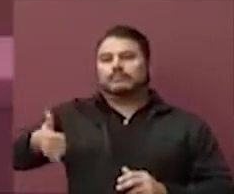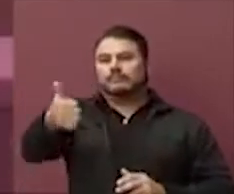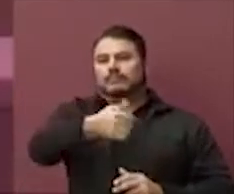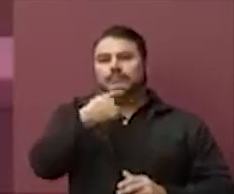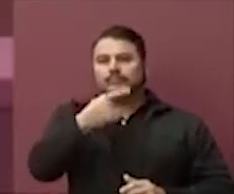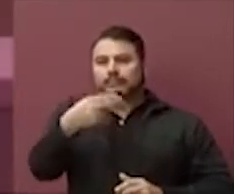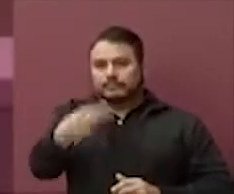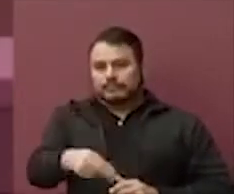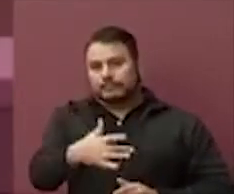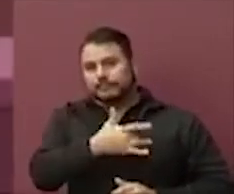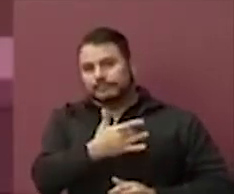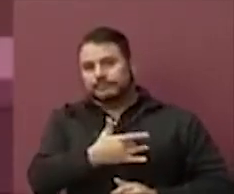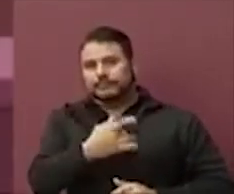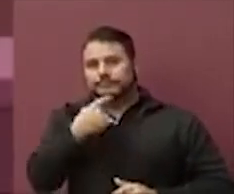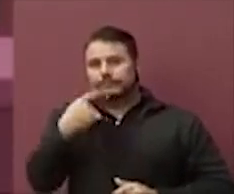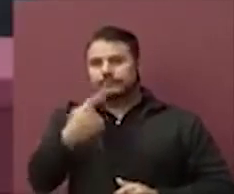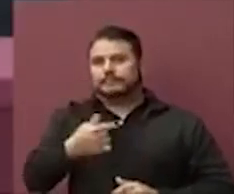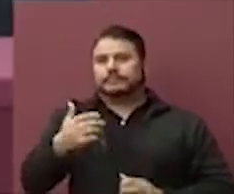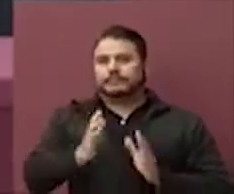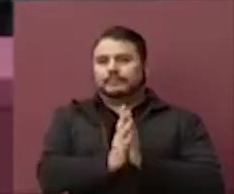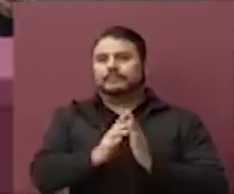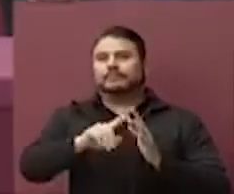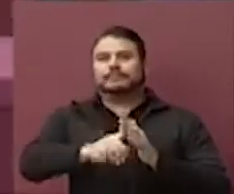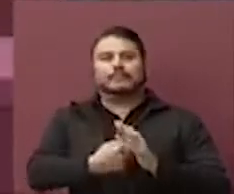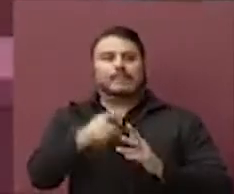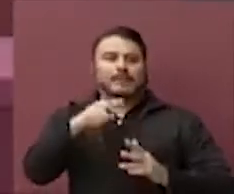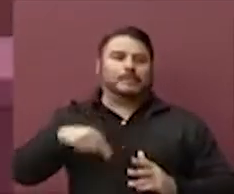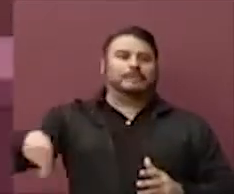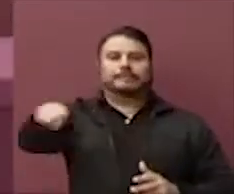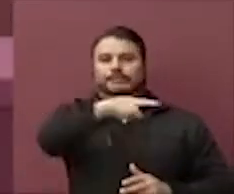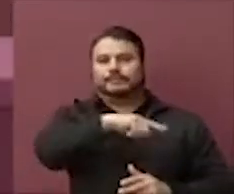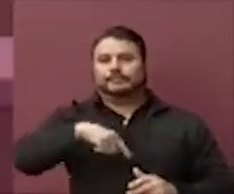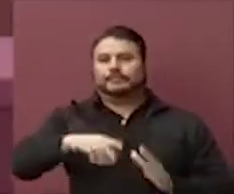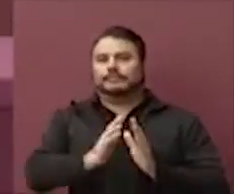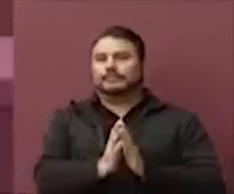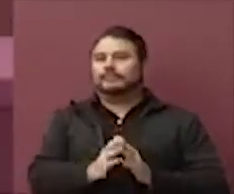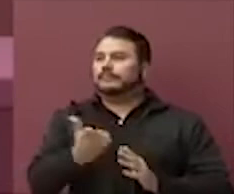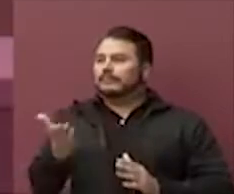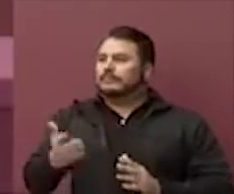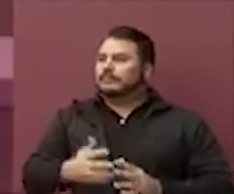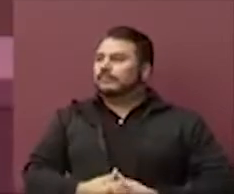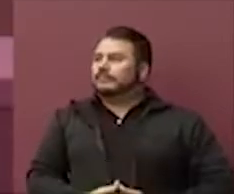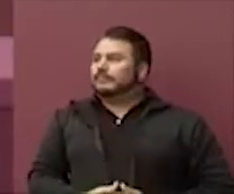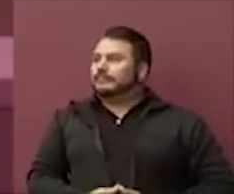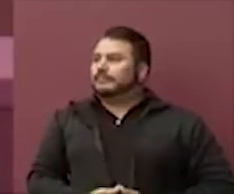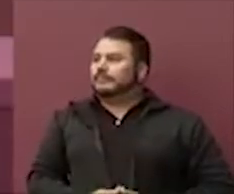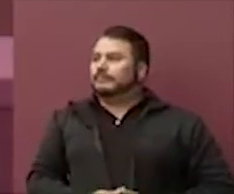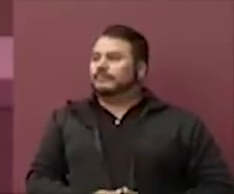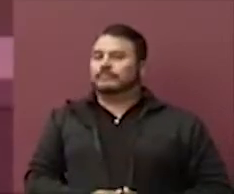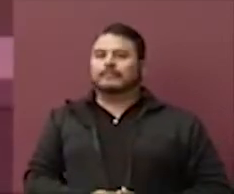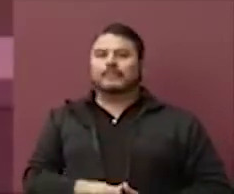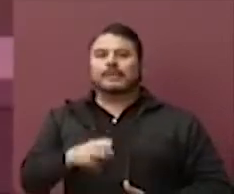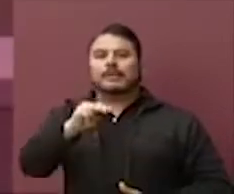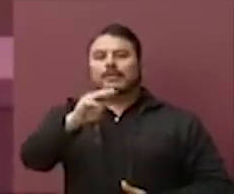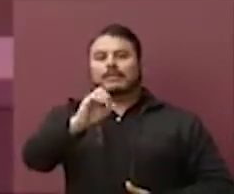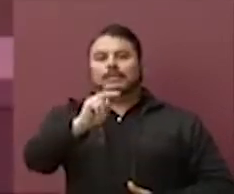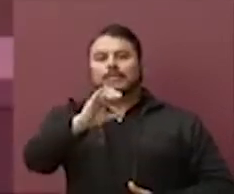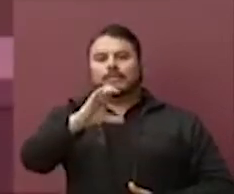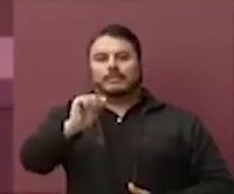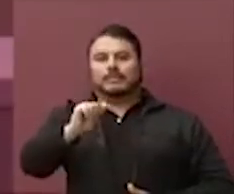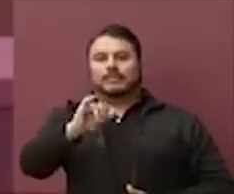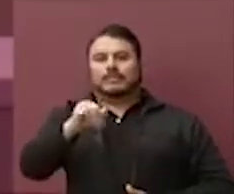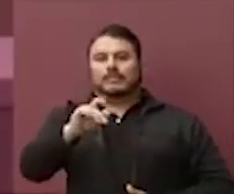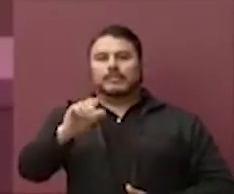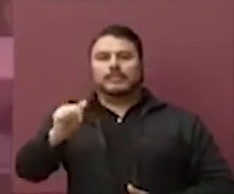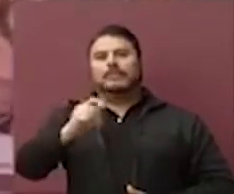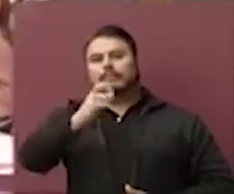nombre y sentido del mismo, iniciando por mi lado derecho. Regidora, si es tan amable. Mónica Juliana Vega Aguirre,